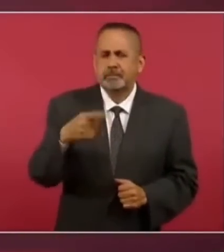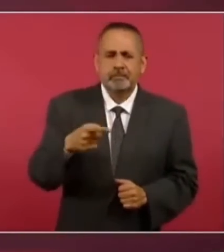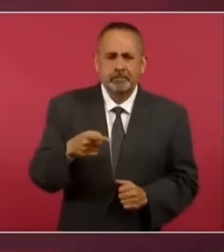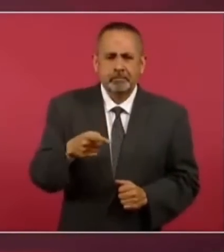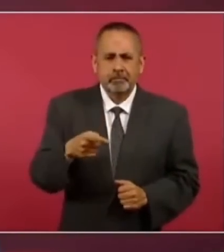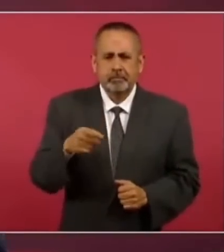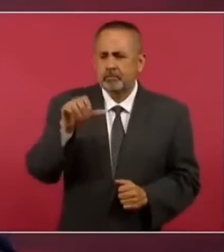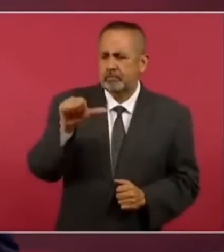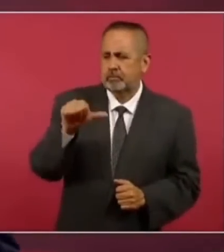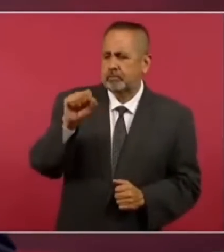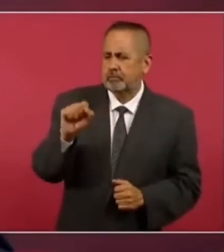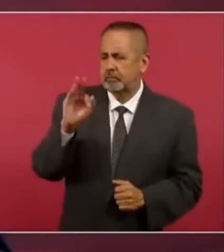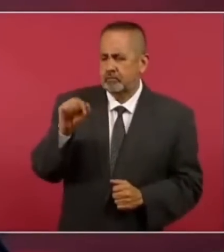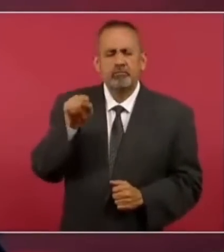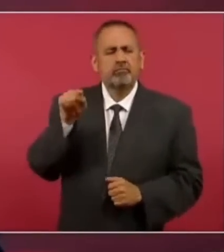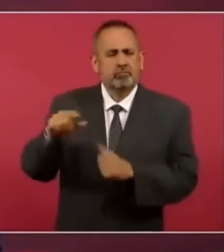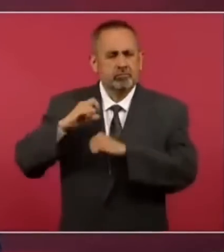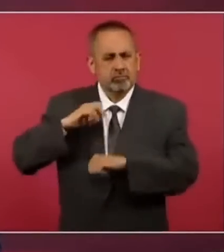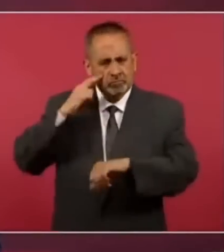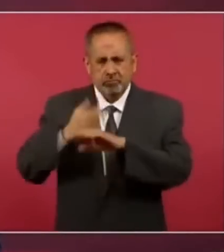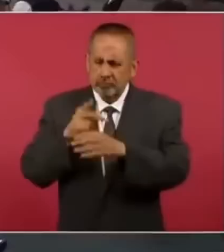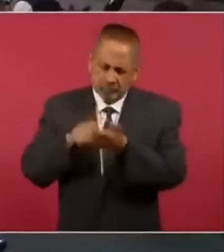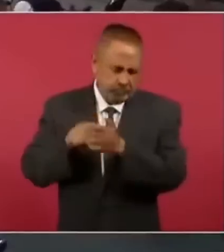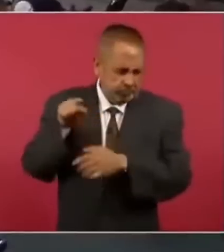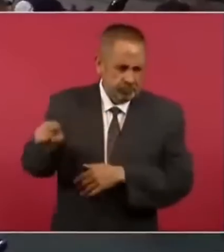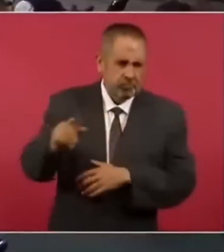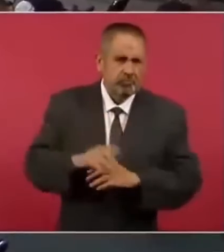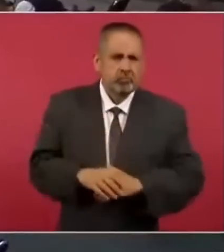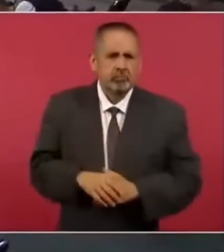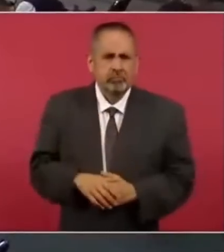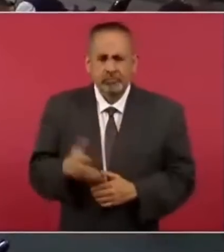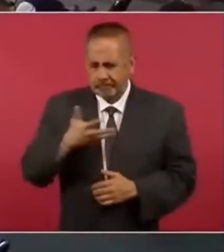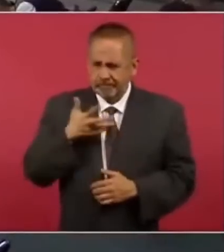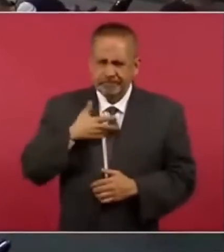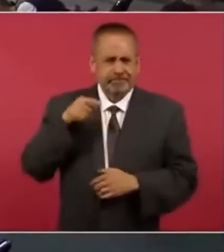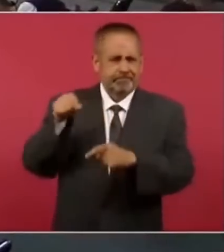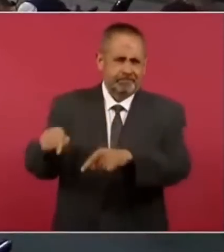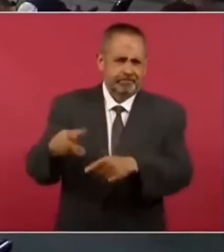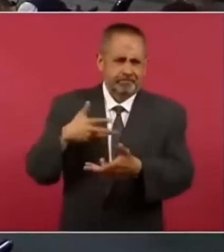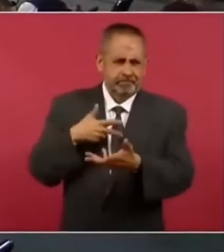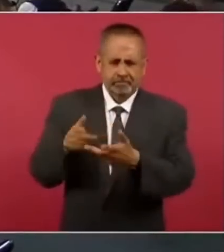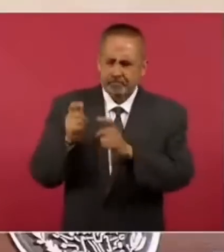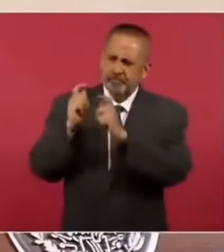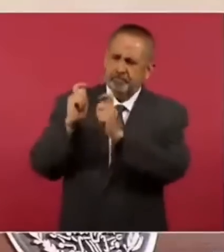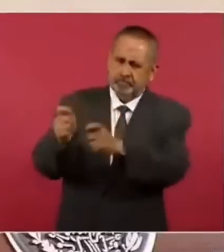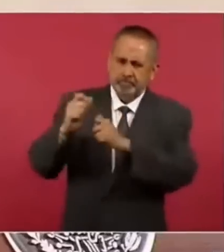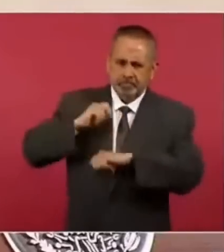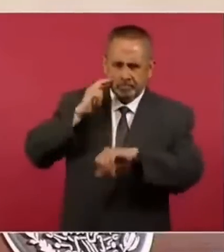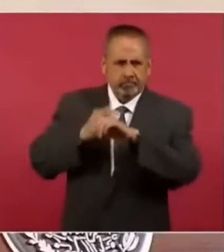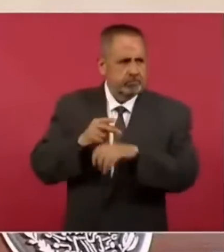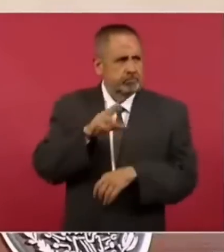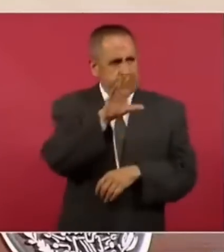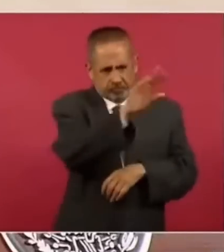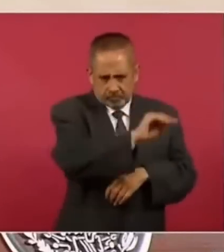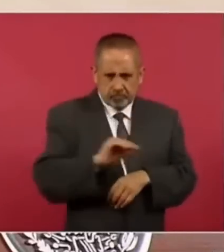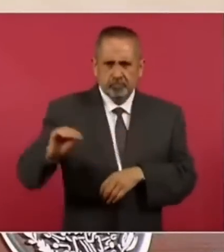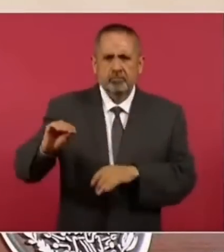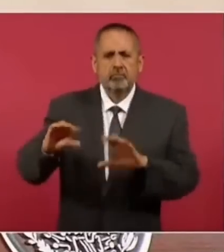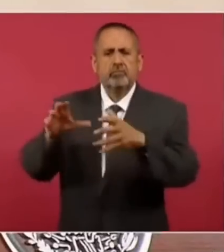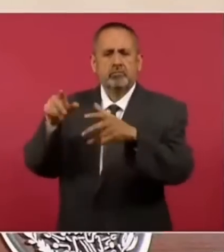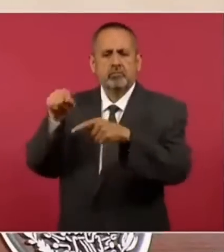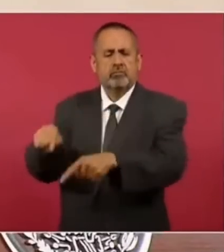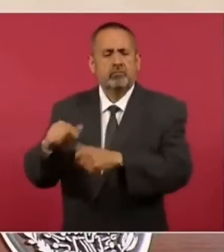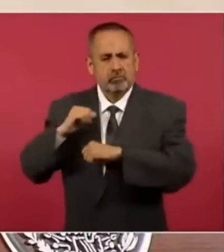la Auditoría Superior de la Federación, que ya existe, se haga cargo de esa función.